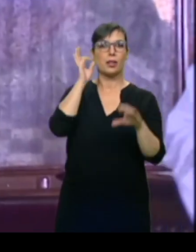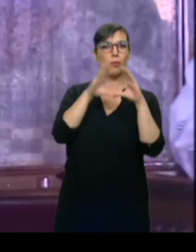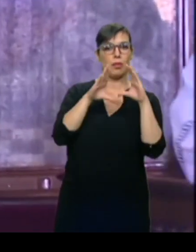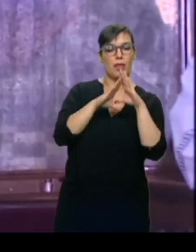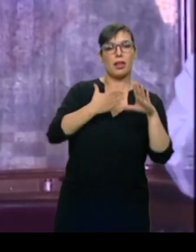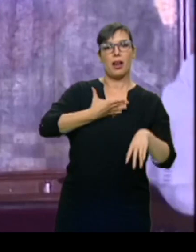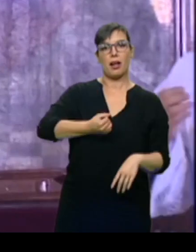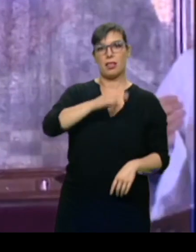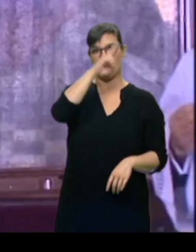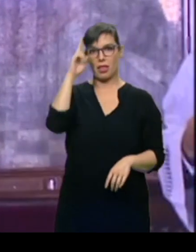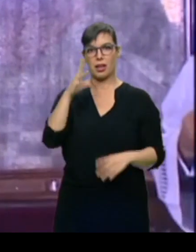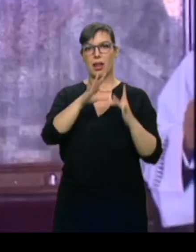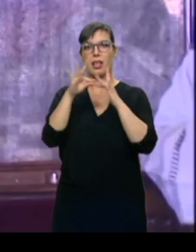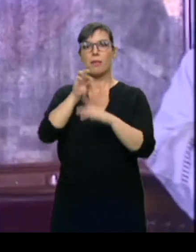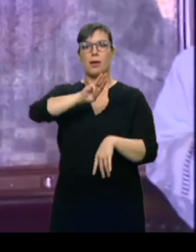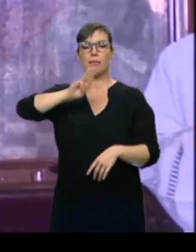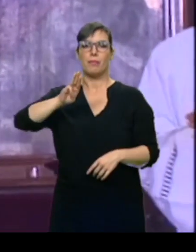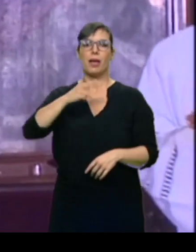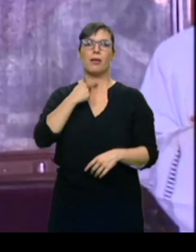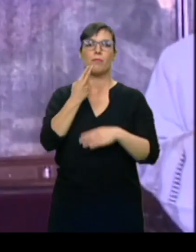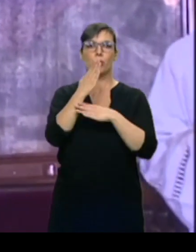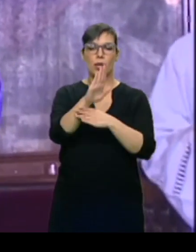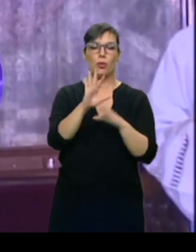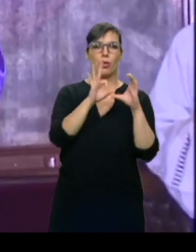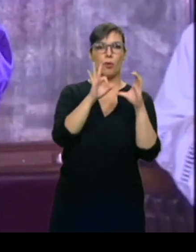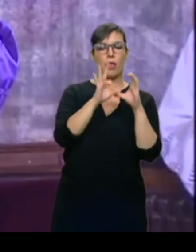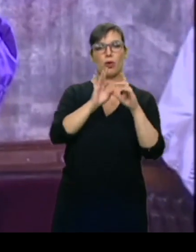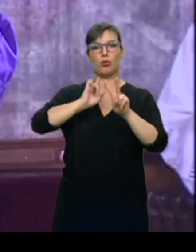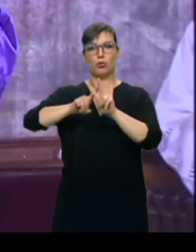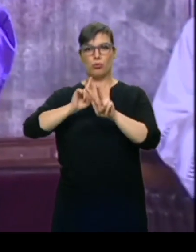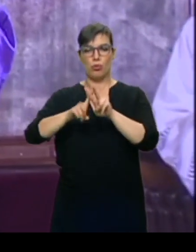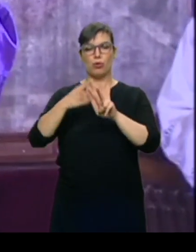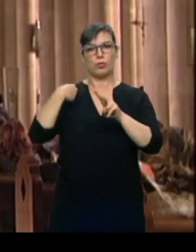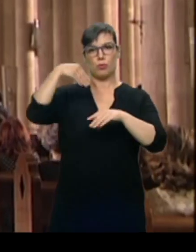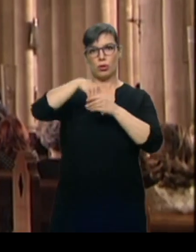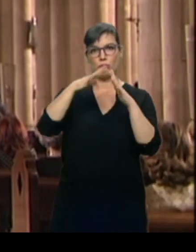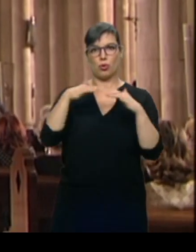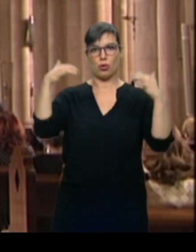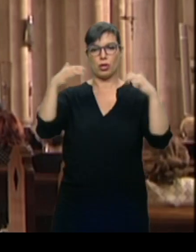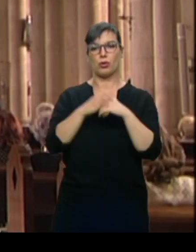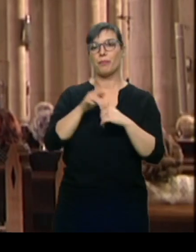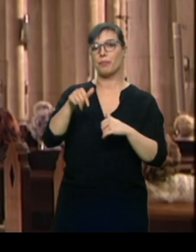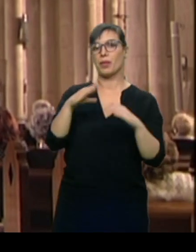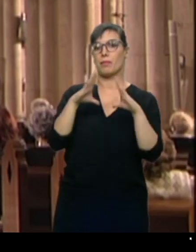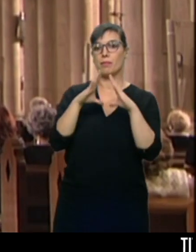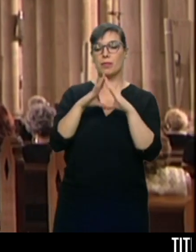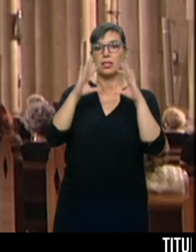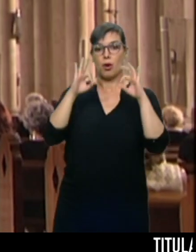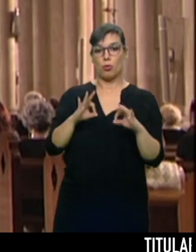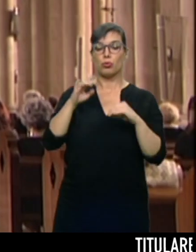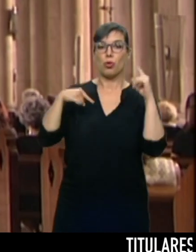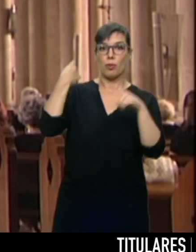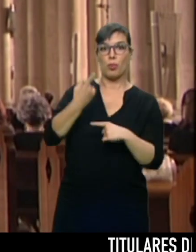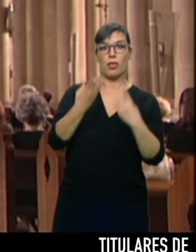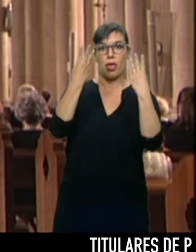el líder del PP y los portavoces de Ciudadanos y Vox en el Congreso. Esta misa tiene lugar 10 días antes del